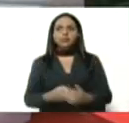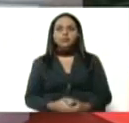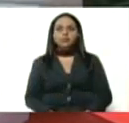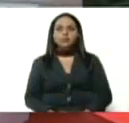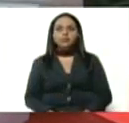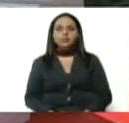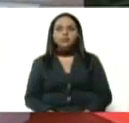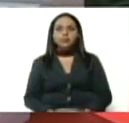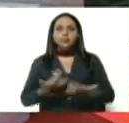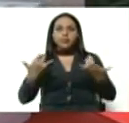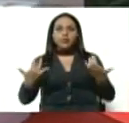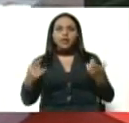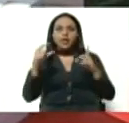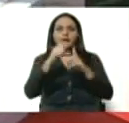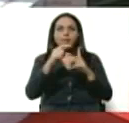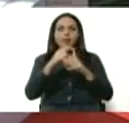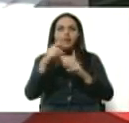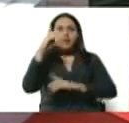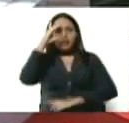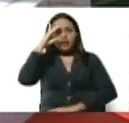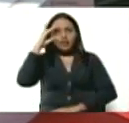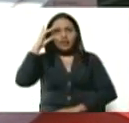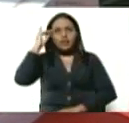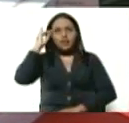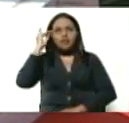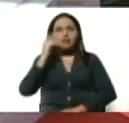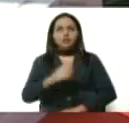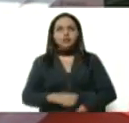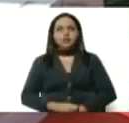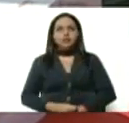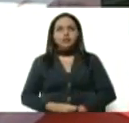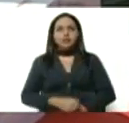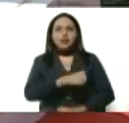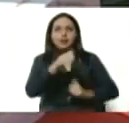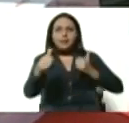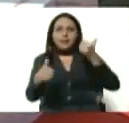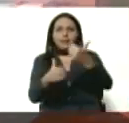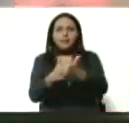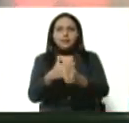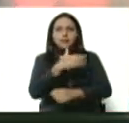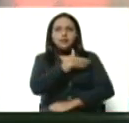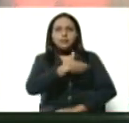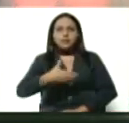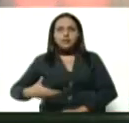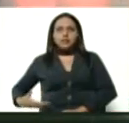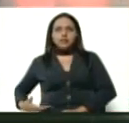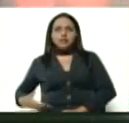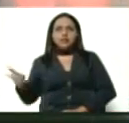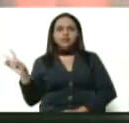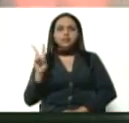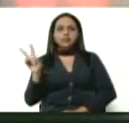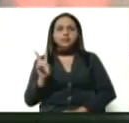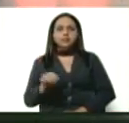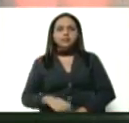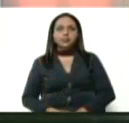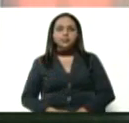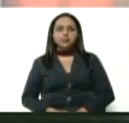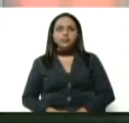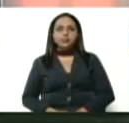Gracias. Palabras de la ciudadana Delcy Rodríguez Gómez, vicepresidenta ejecutiva de la República Bolivariana de Venezuela.